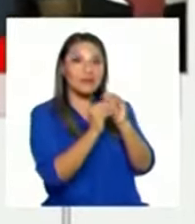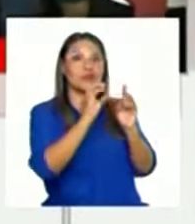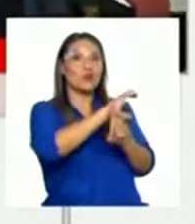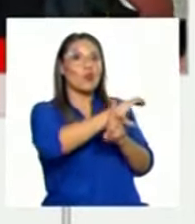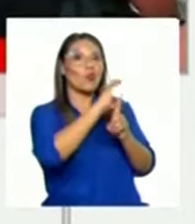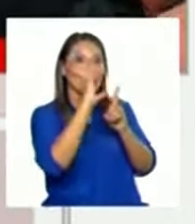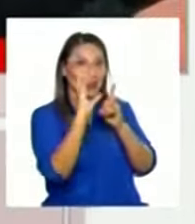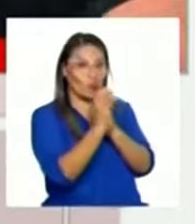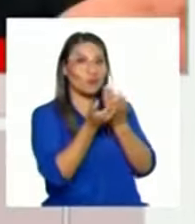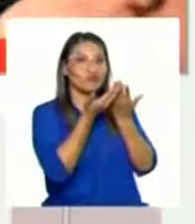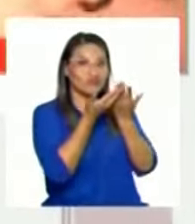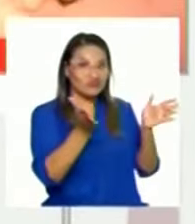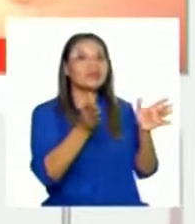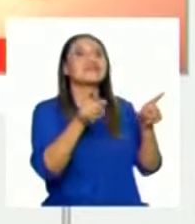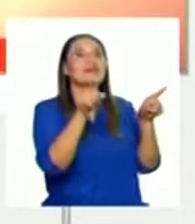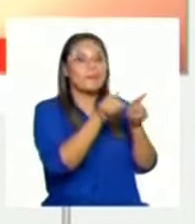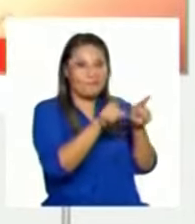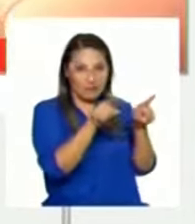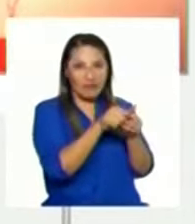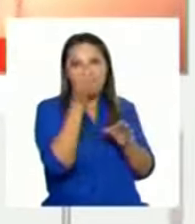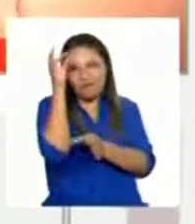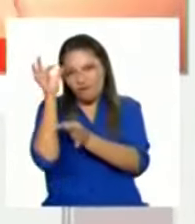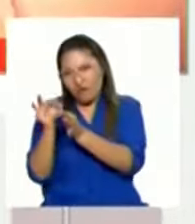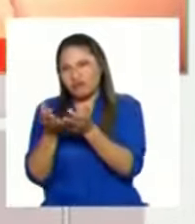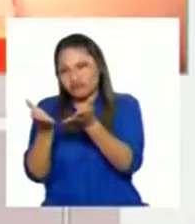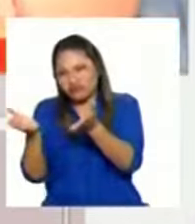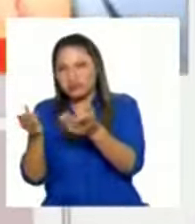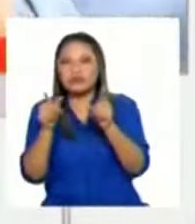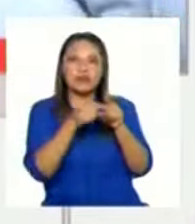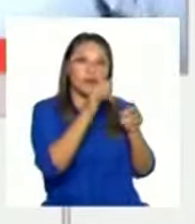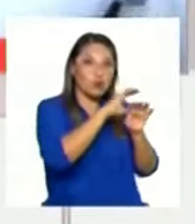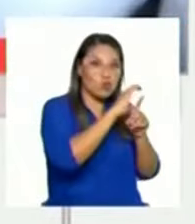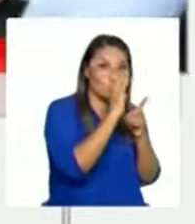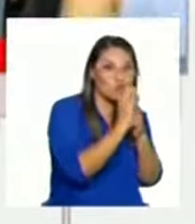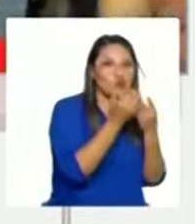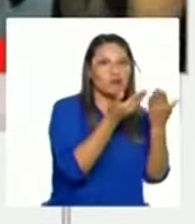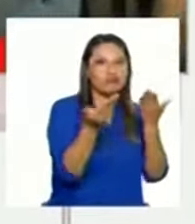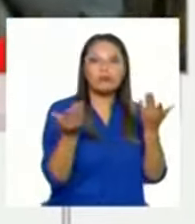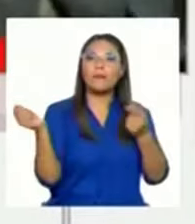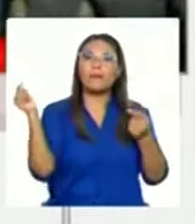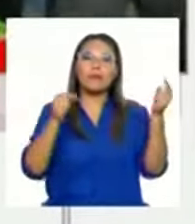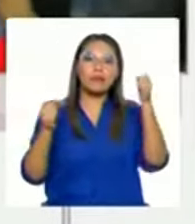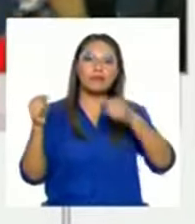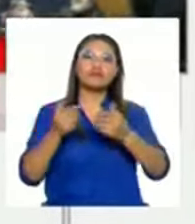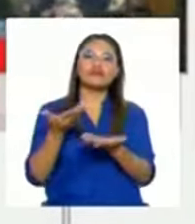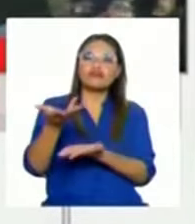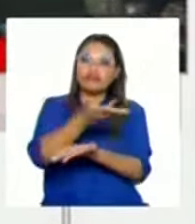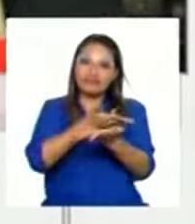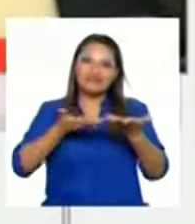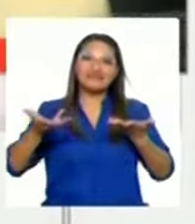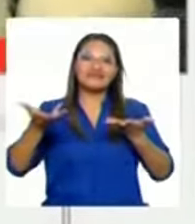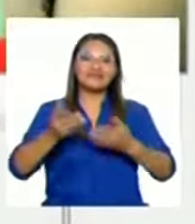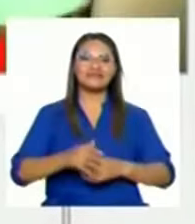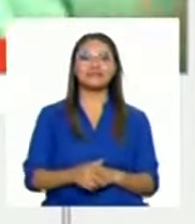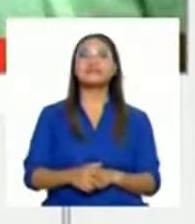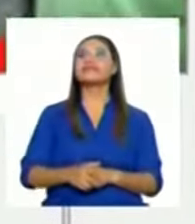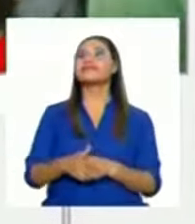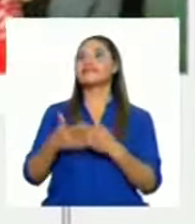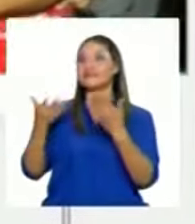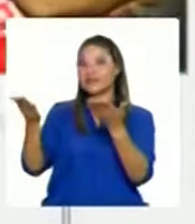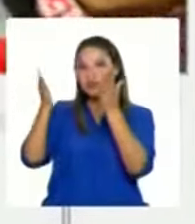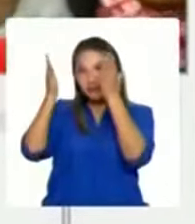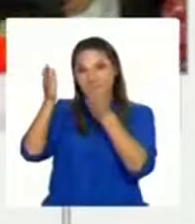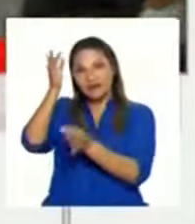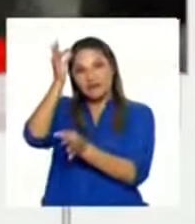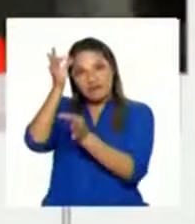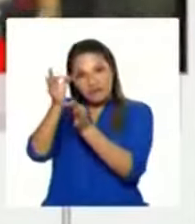que apreciar, ¿no? Y es por eso que llega mucha gente a nuestro país. Precisamente, ¿no? Se confluye no solamente el ámbito de la